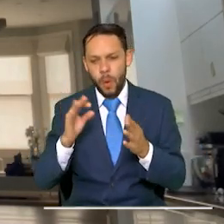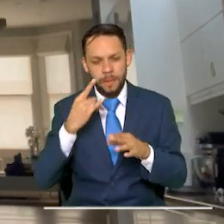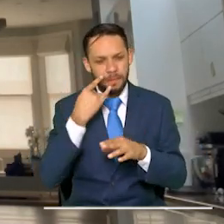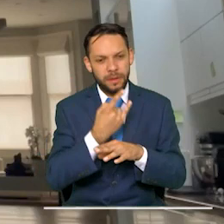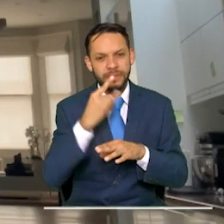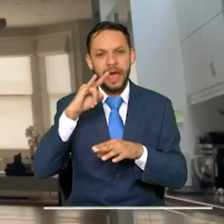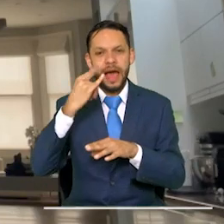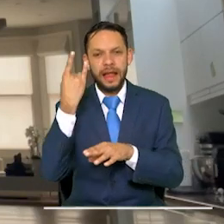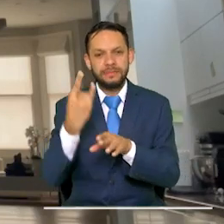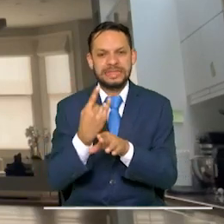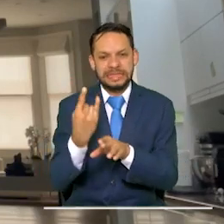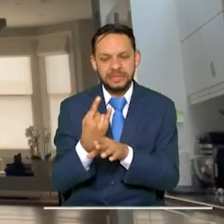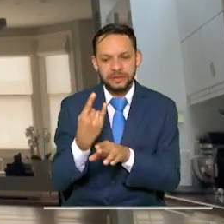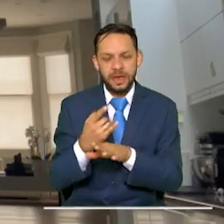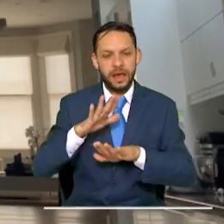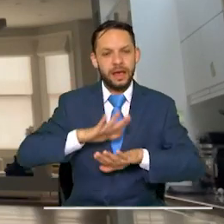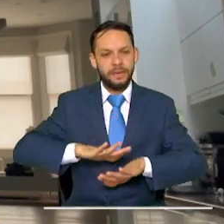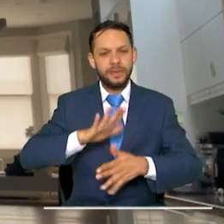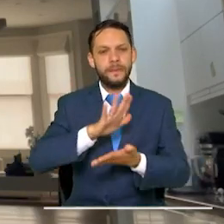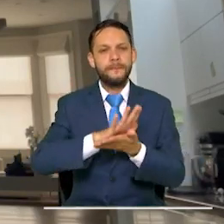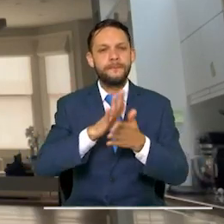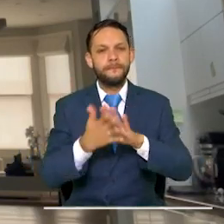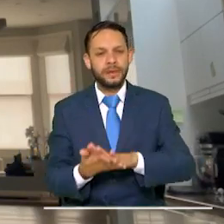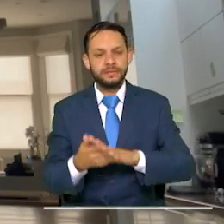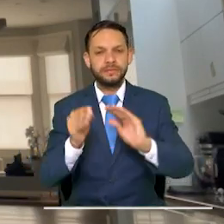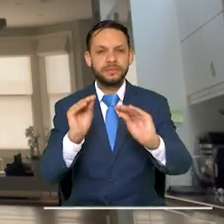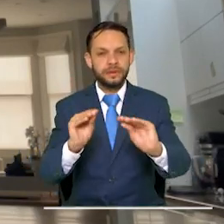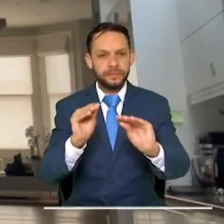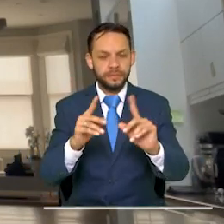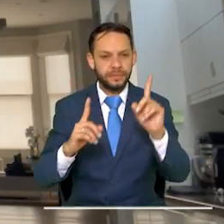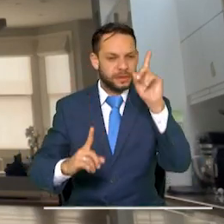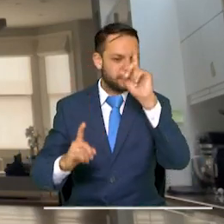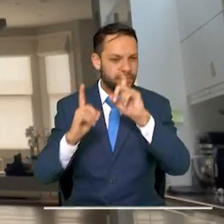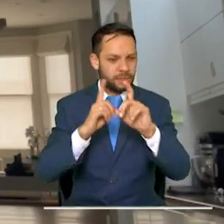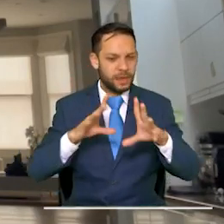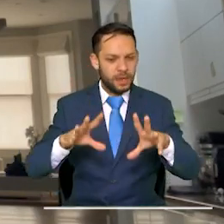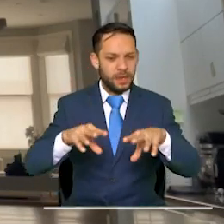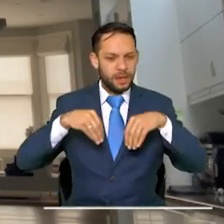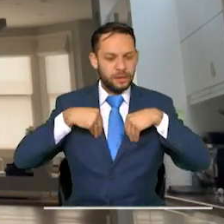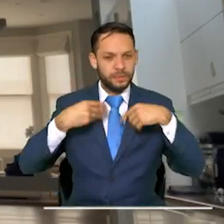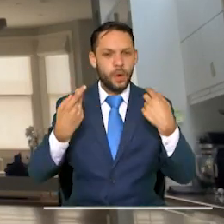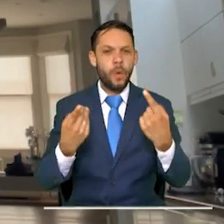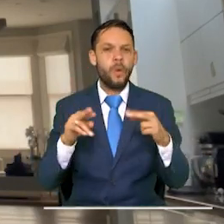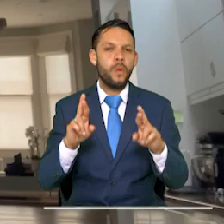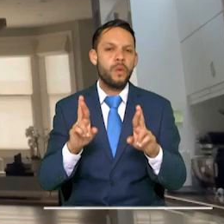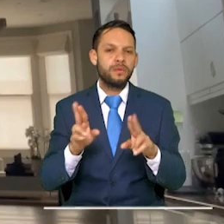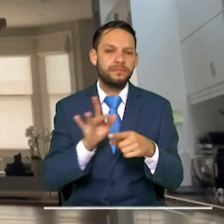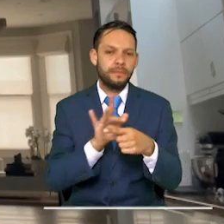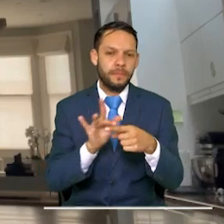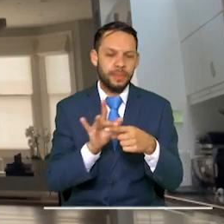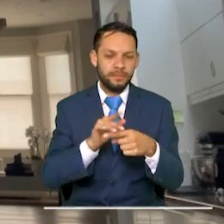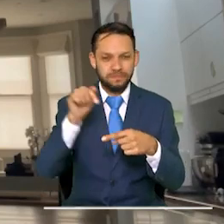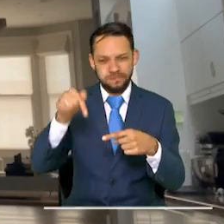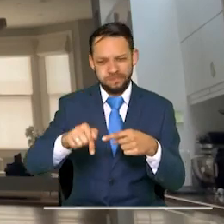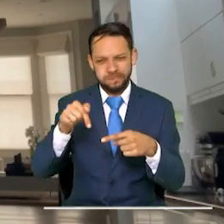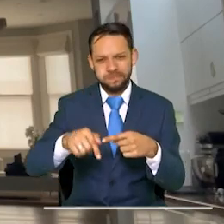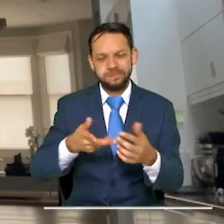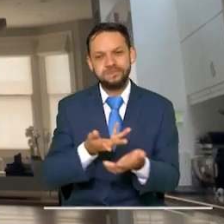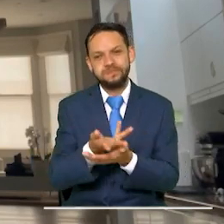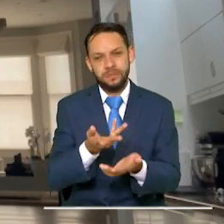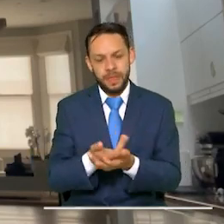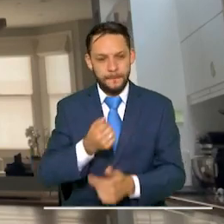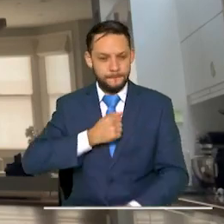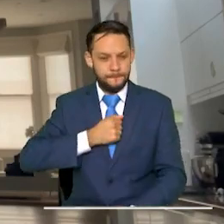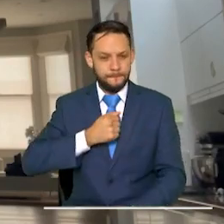grandes rutinas. Así que es un mensaje de despertar, de reflexión. Ojalá lo pongan en práctica, recuerden su esencia